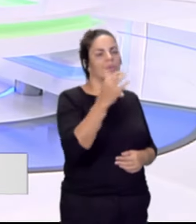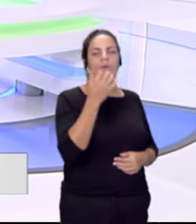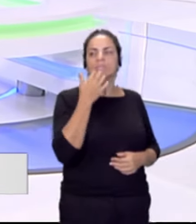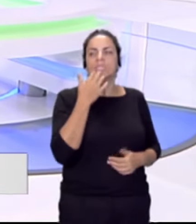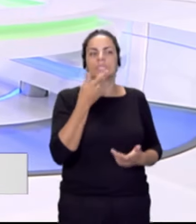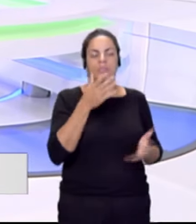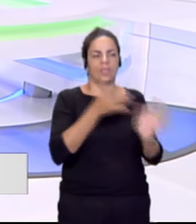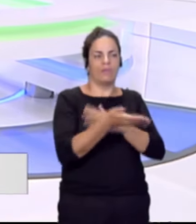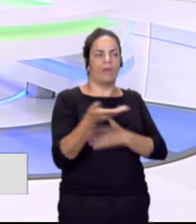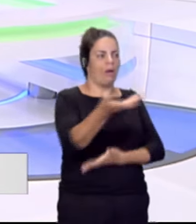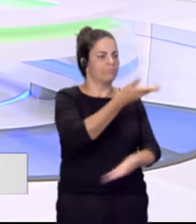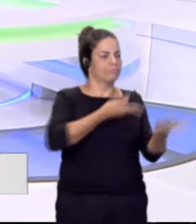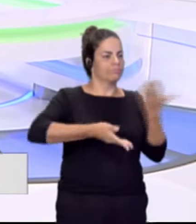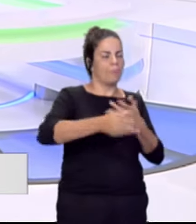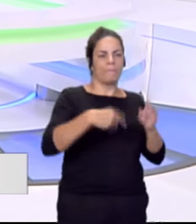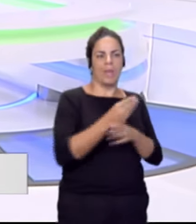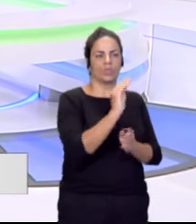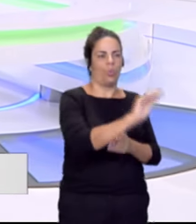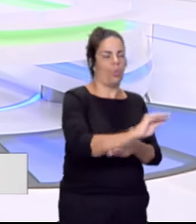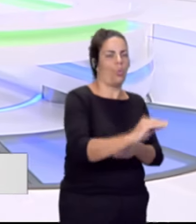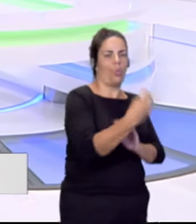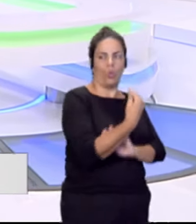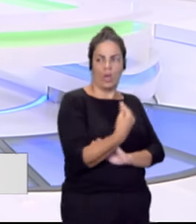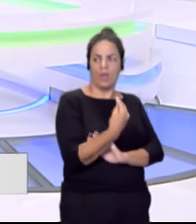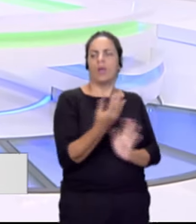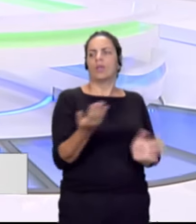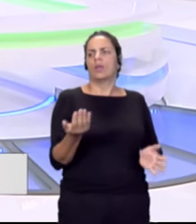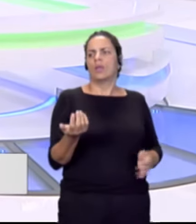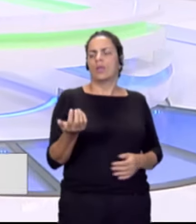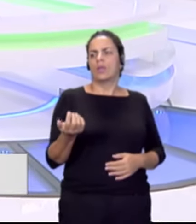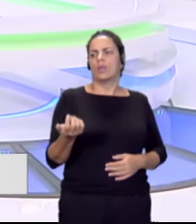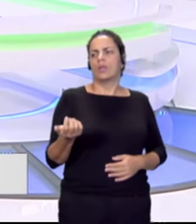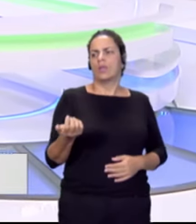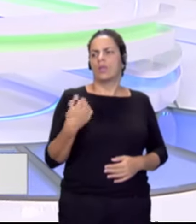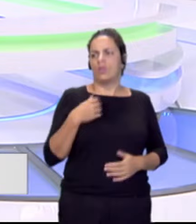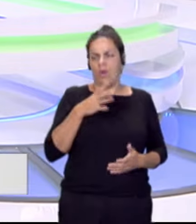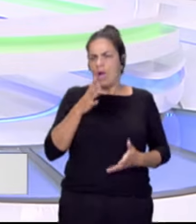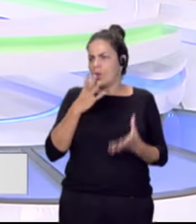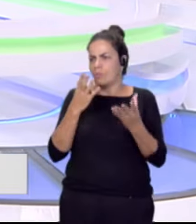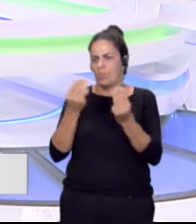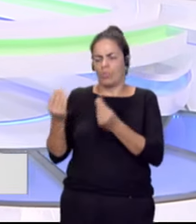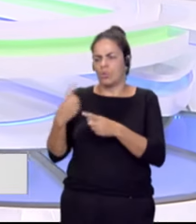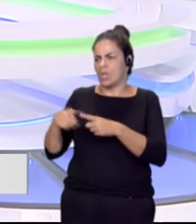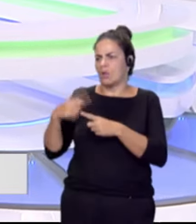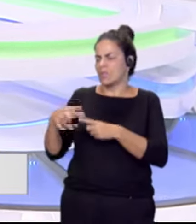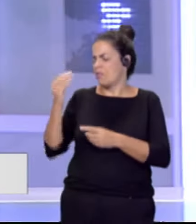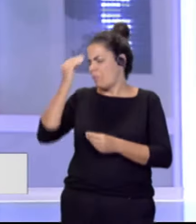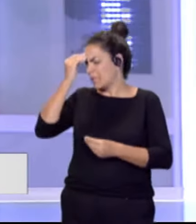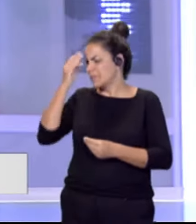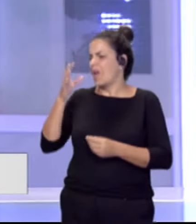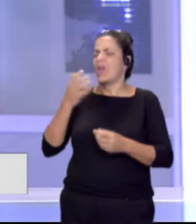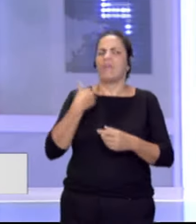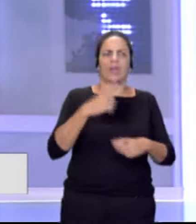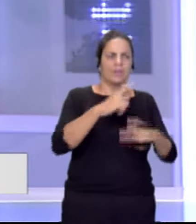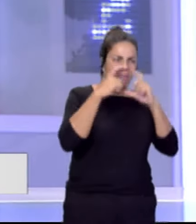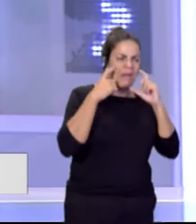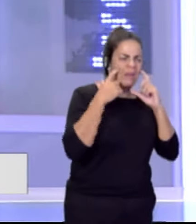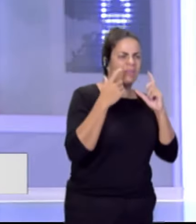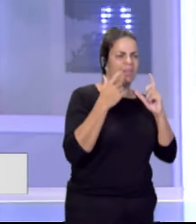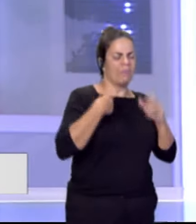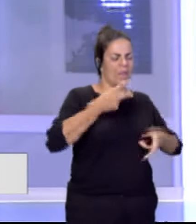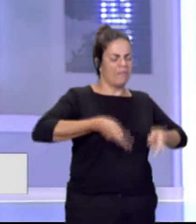cuidarnos. Y yo tengo muchísimas cosas más importantes en las que pensar y las de las que preocuparme que si una mascarilla me quita libertades o no. A mí es que eso me